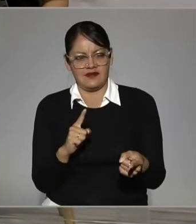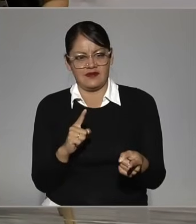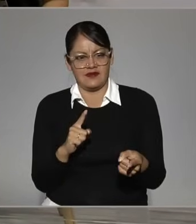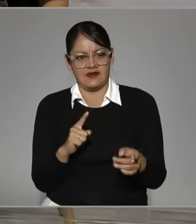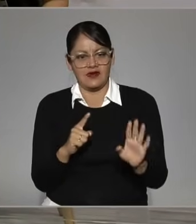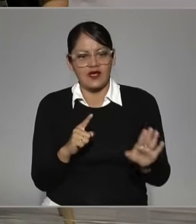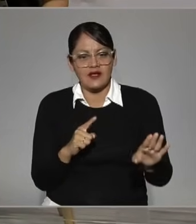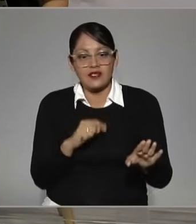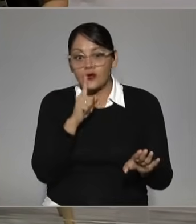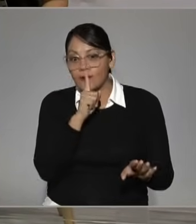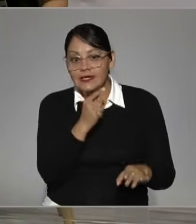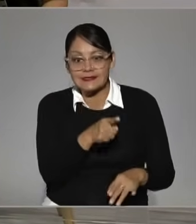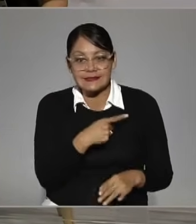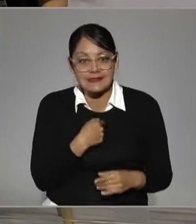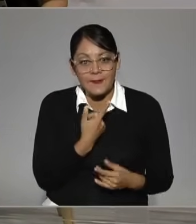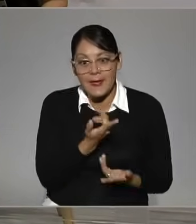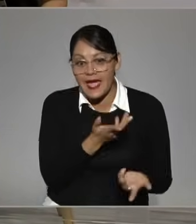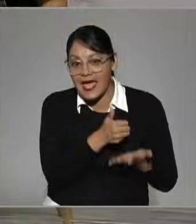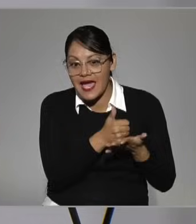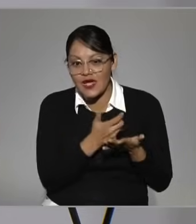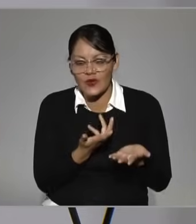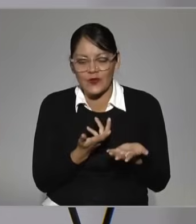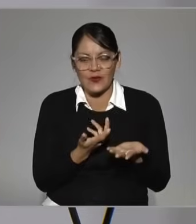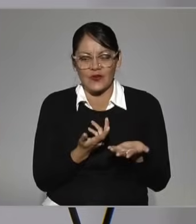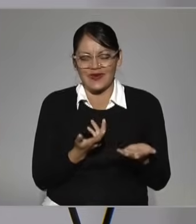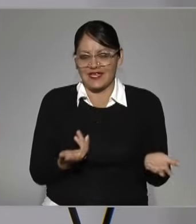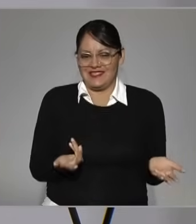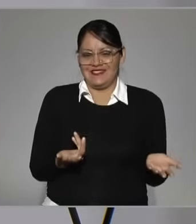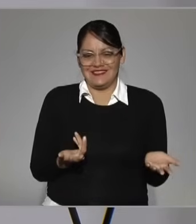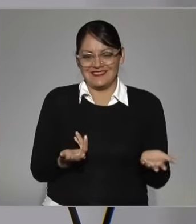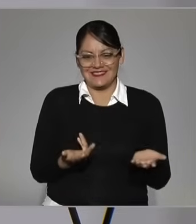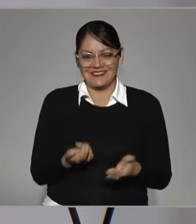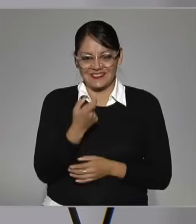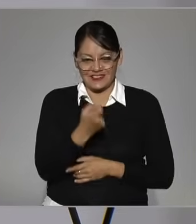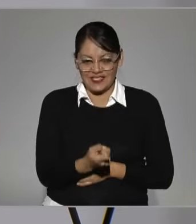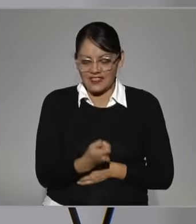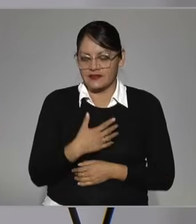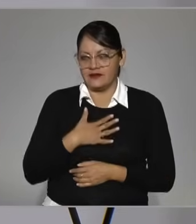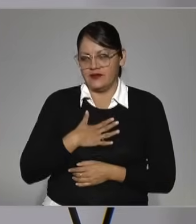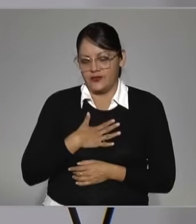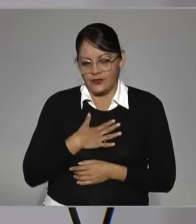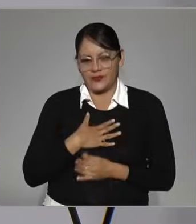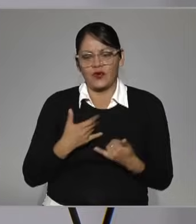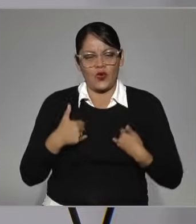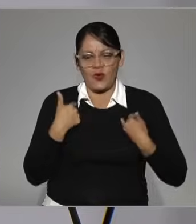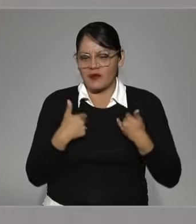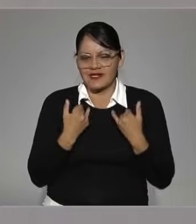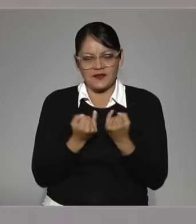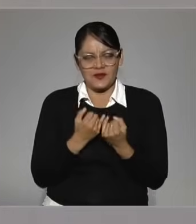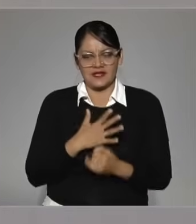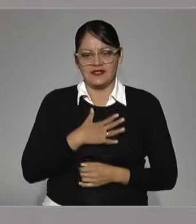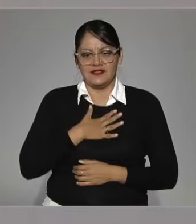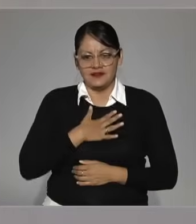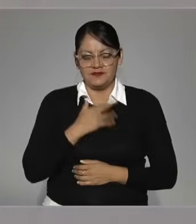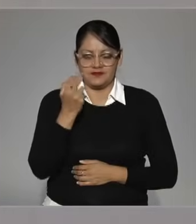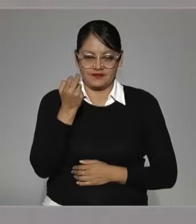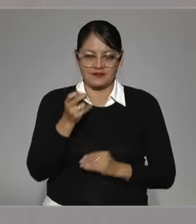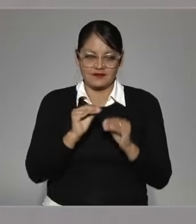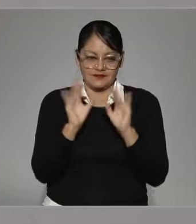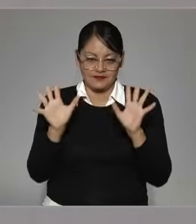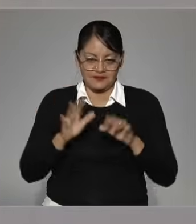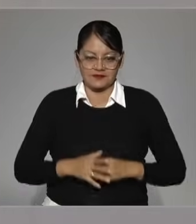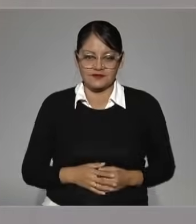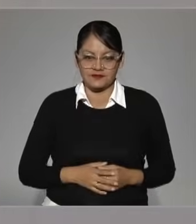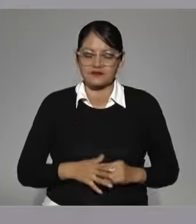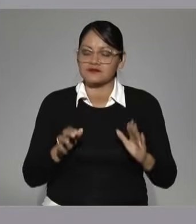dar tu chocolatito. ¿Sí? Pues bueno, que es un aliciente para el alma también, para el joven, ¿no? Claro. Pero en este